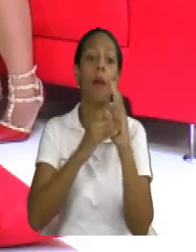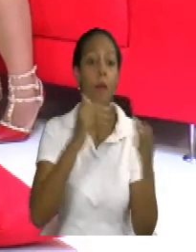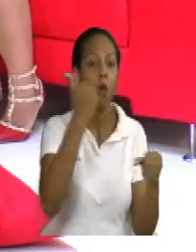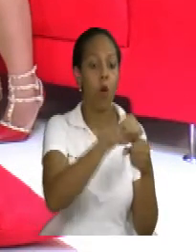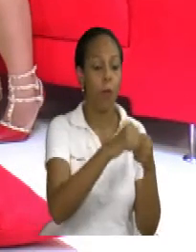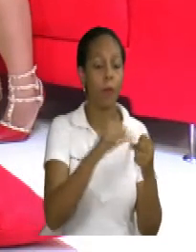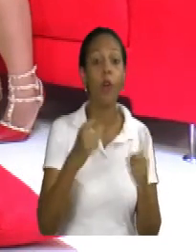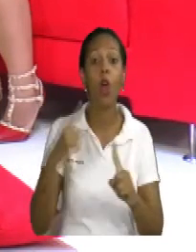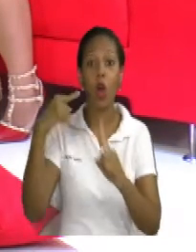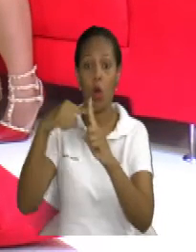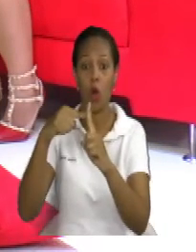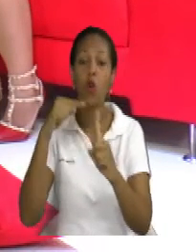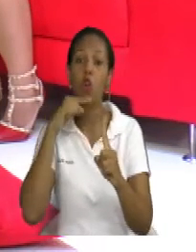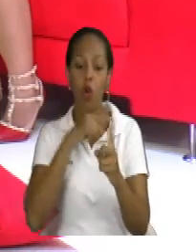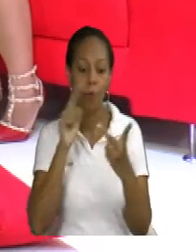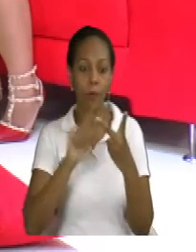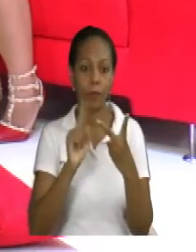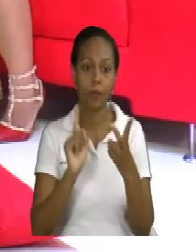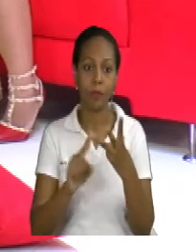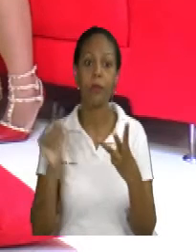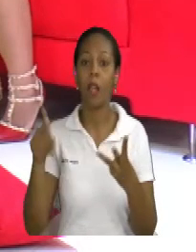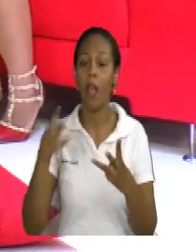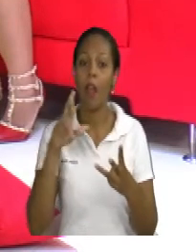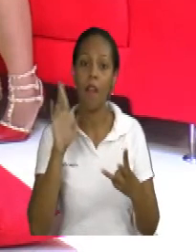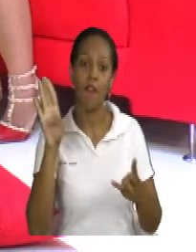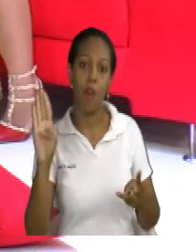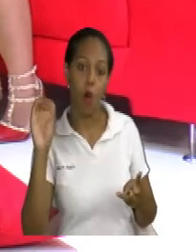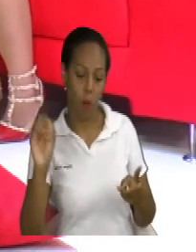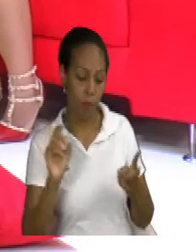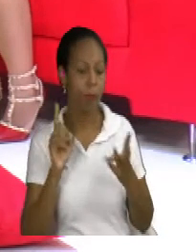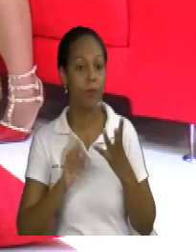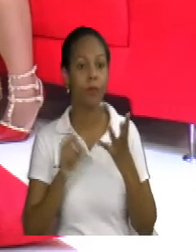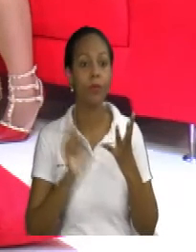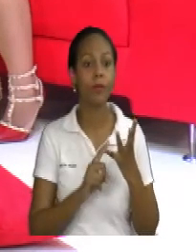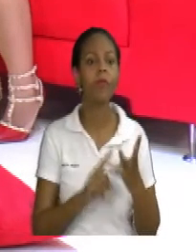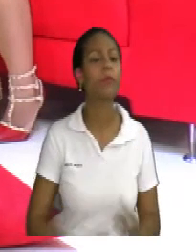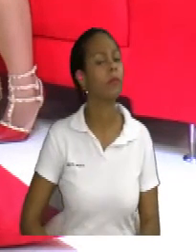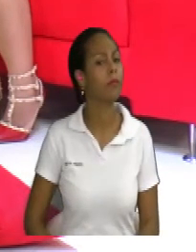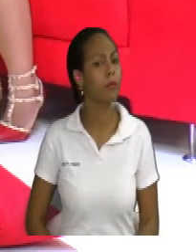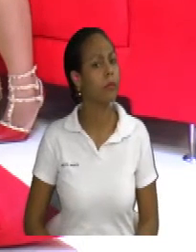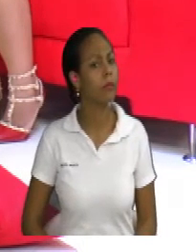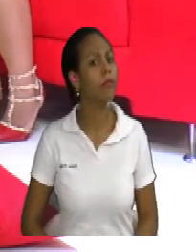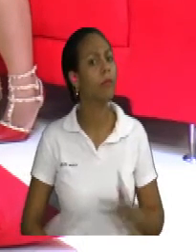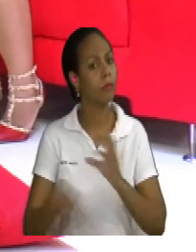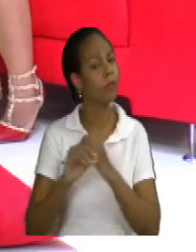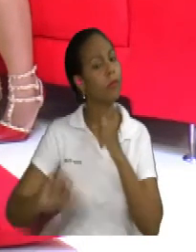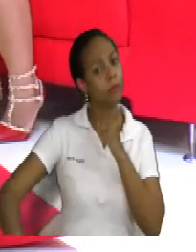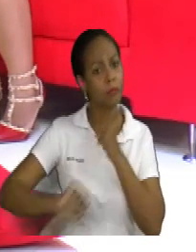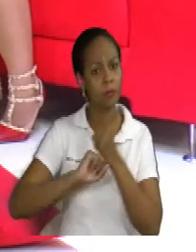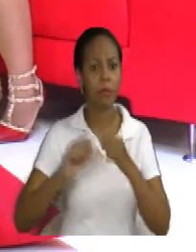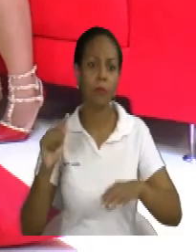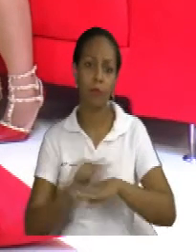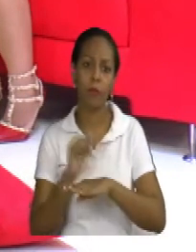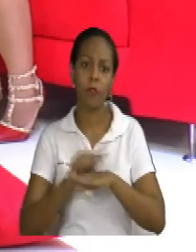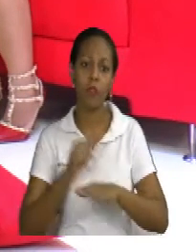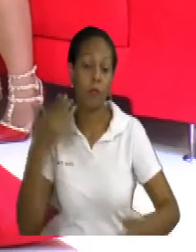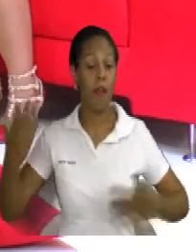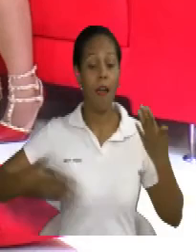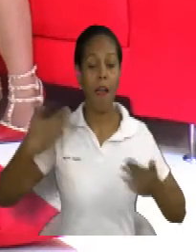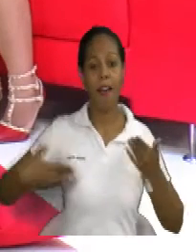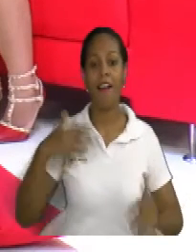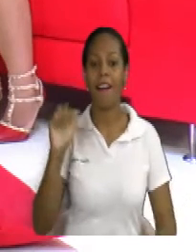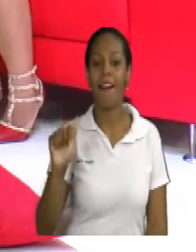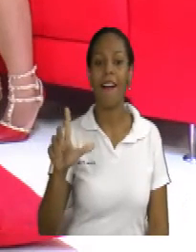Cruz Roja, Pedicentro, RBO y con el apoyo de una fundación, Alegría. Es una